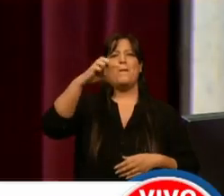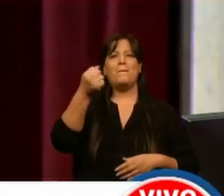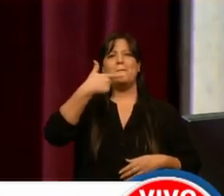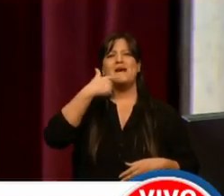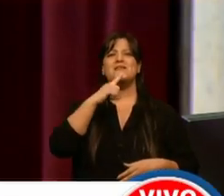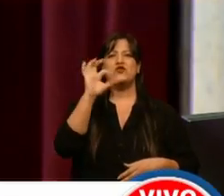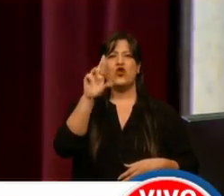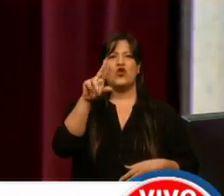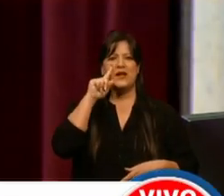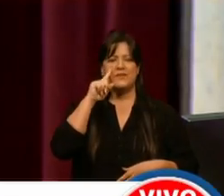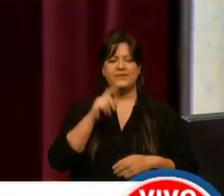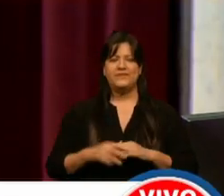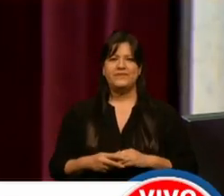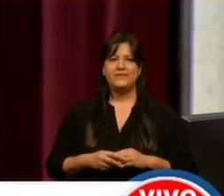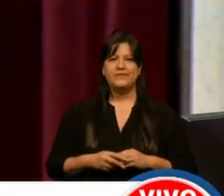y